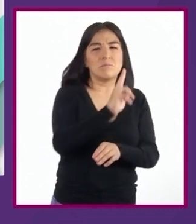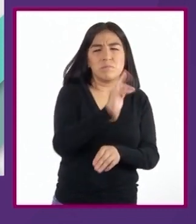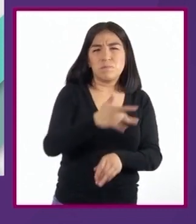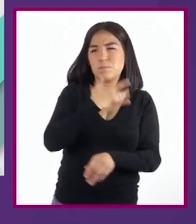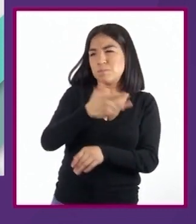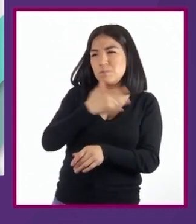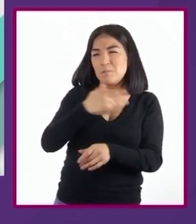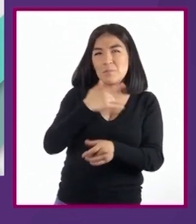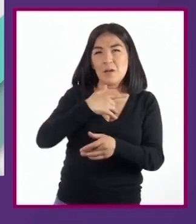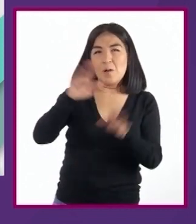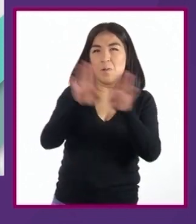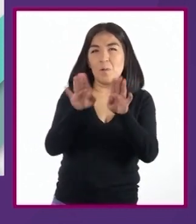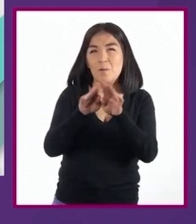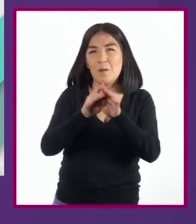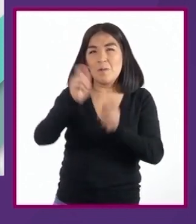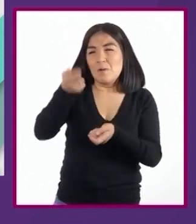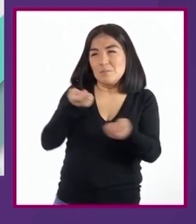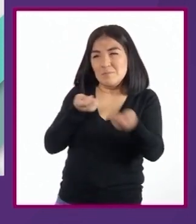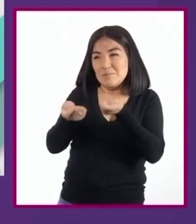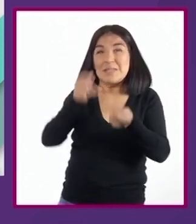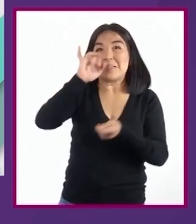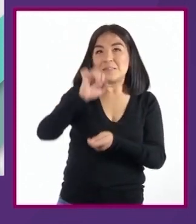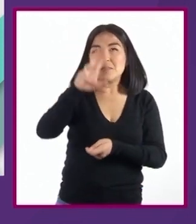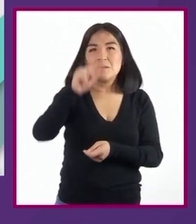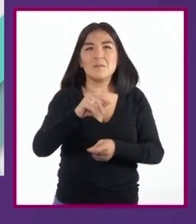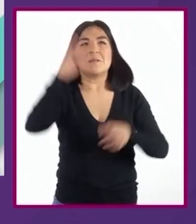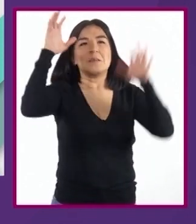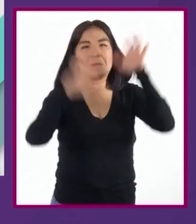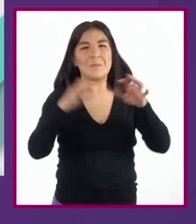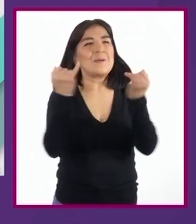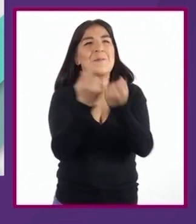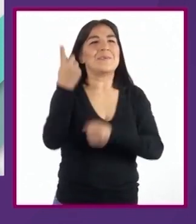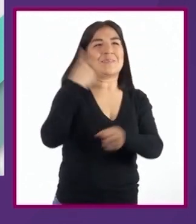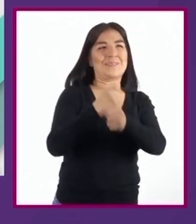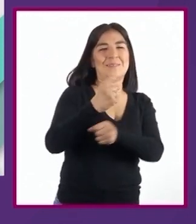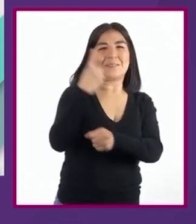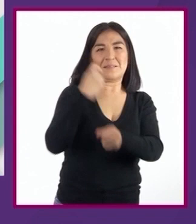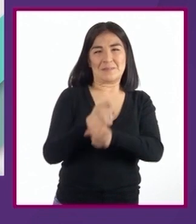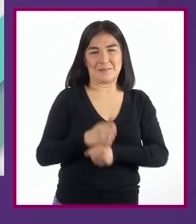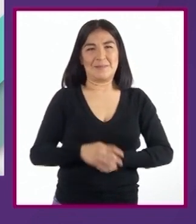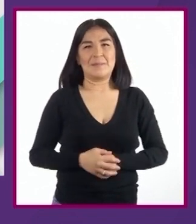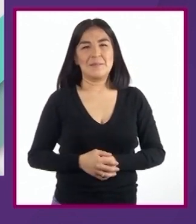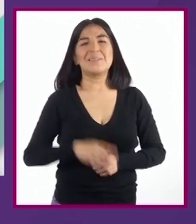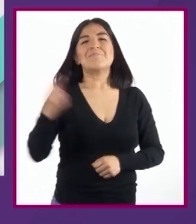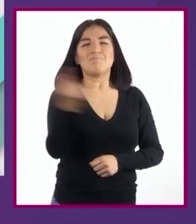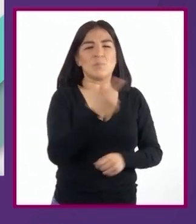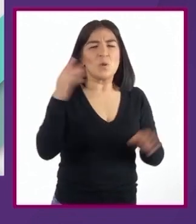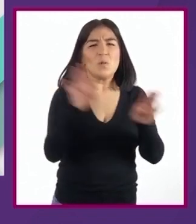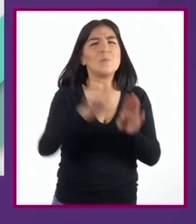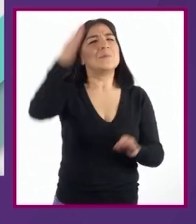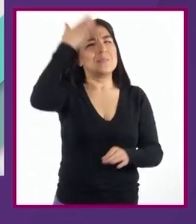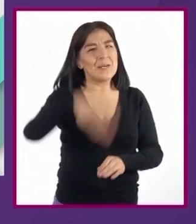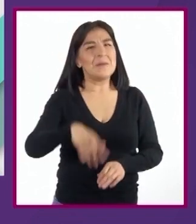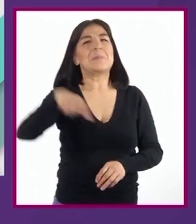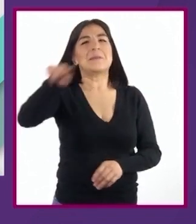de los patrones que se han producido en años anteriores. Es común escuchar que